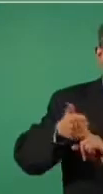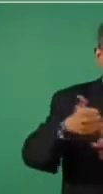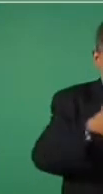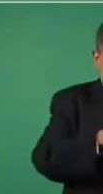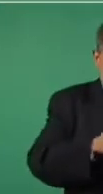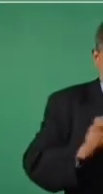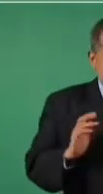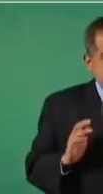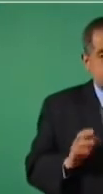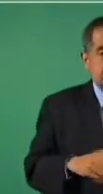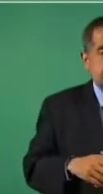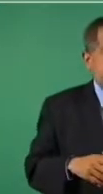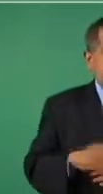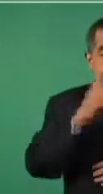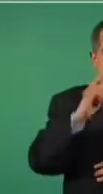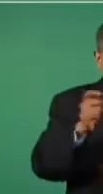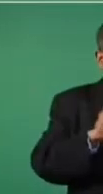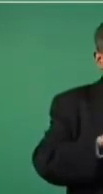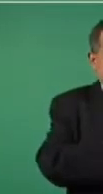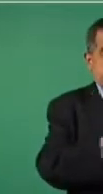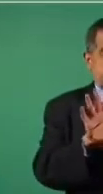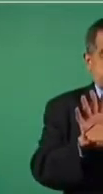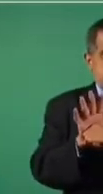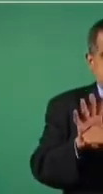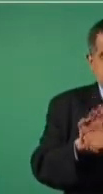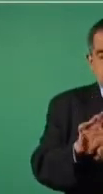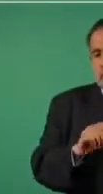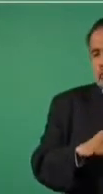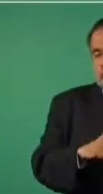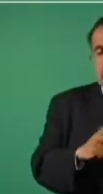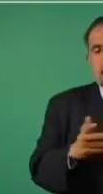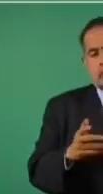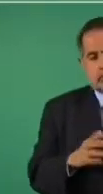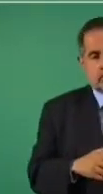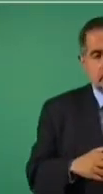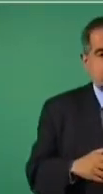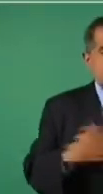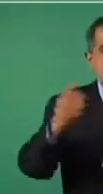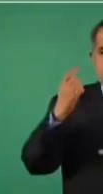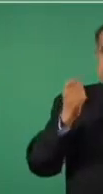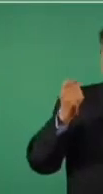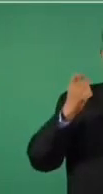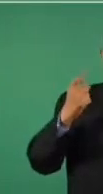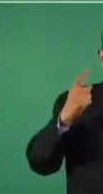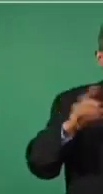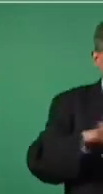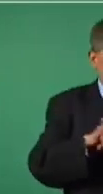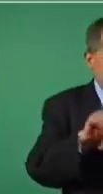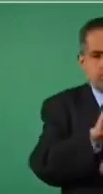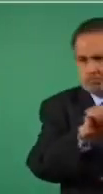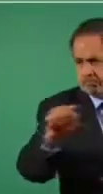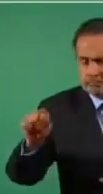La pandemia sacó en algunos casos